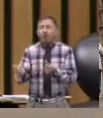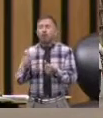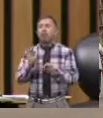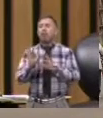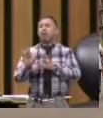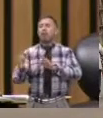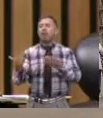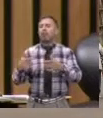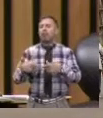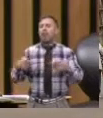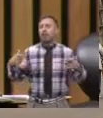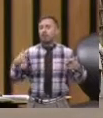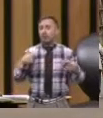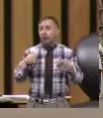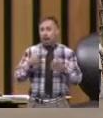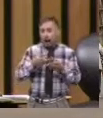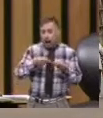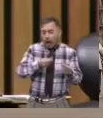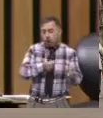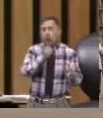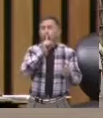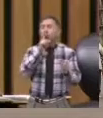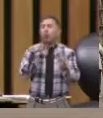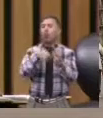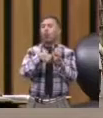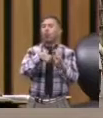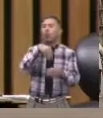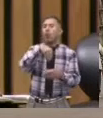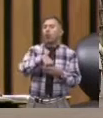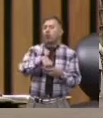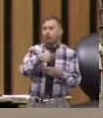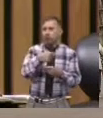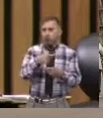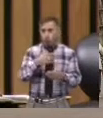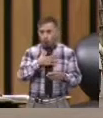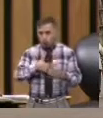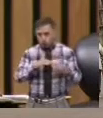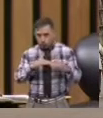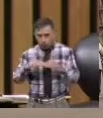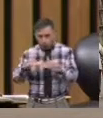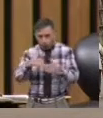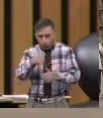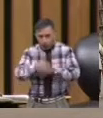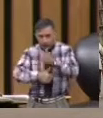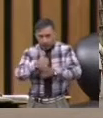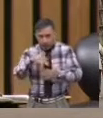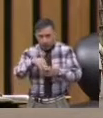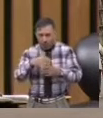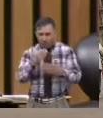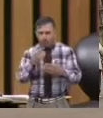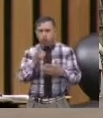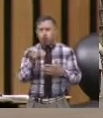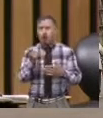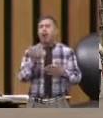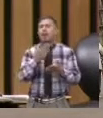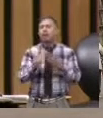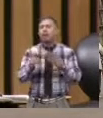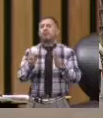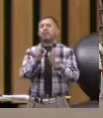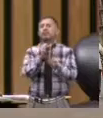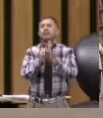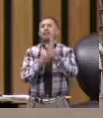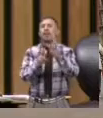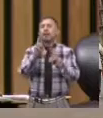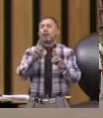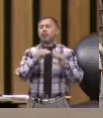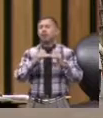es gasto oculto, sino uno que atenta contra las condiciones de la competencia electoral. Es un gasto tóxico para el sistema